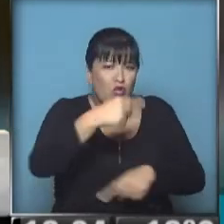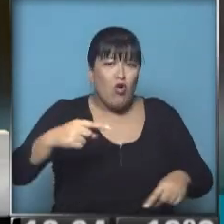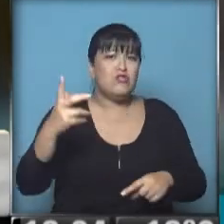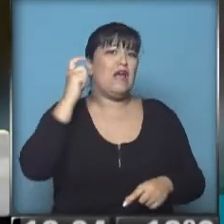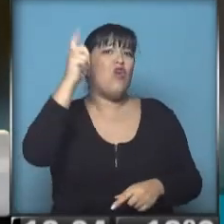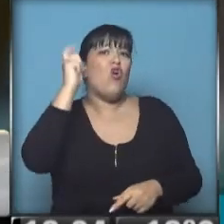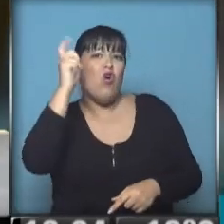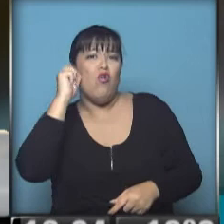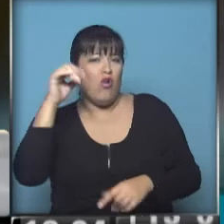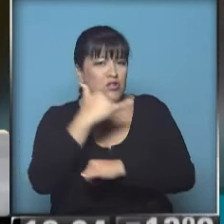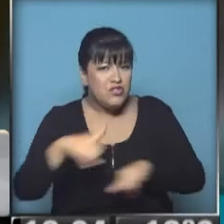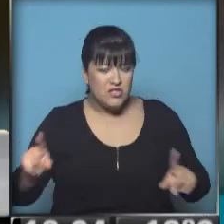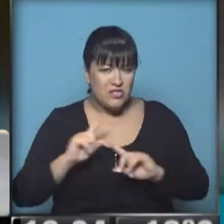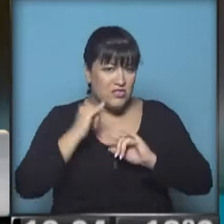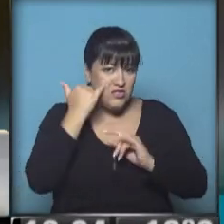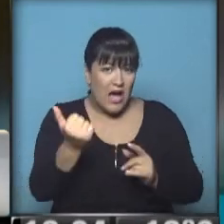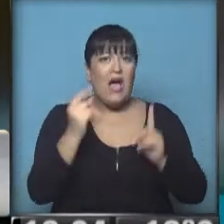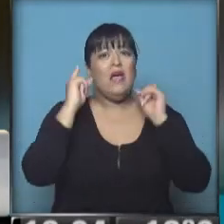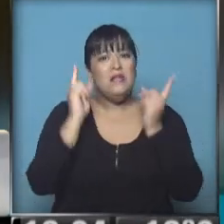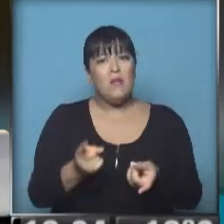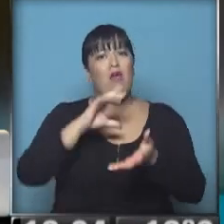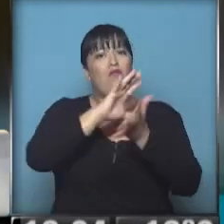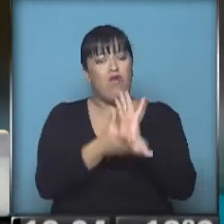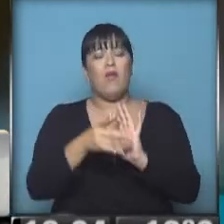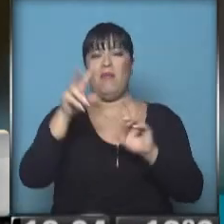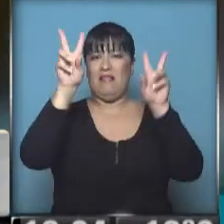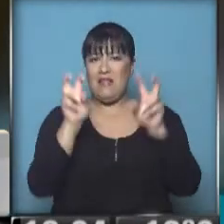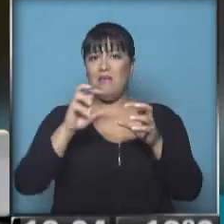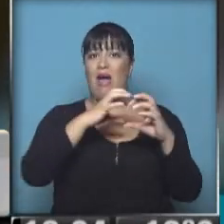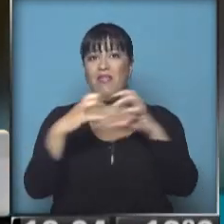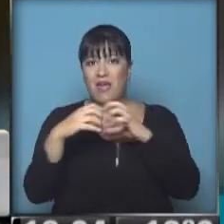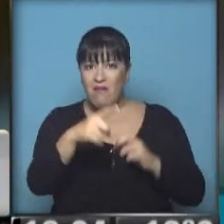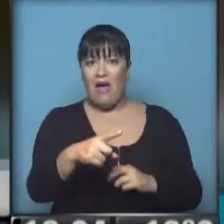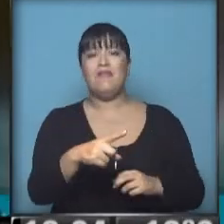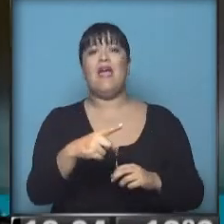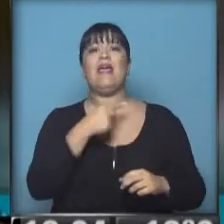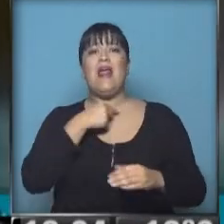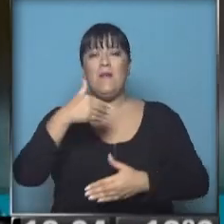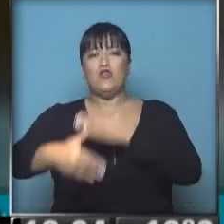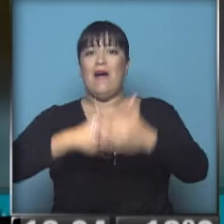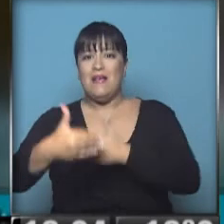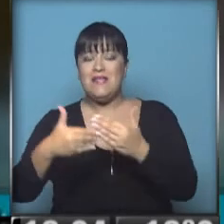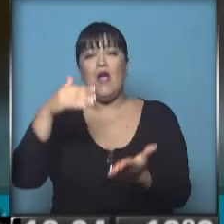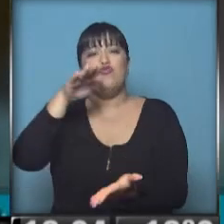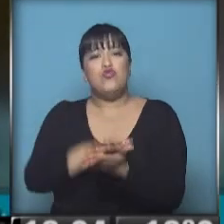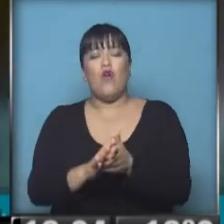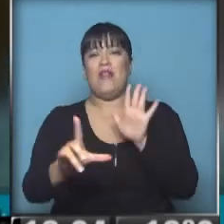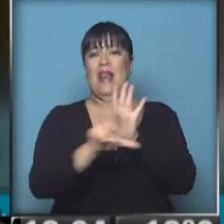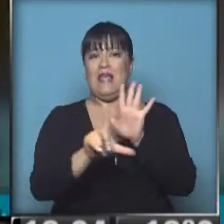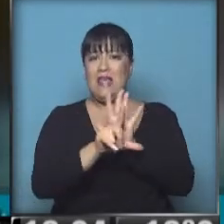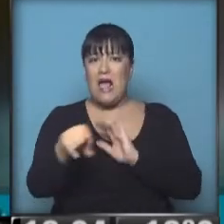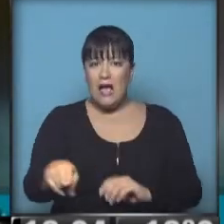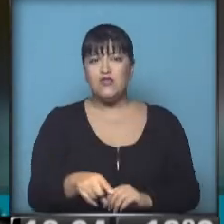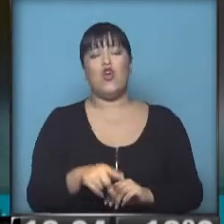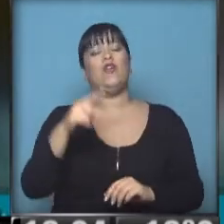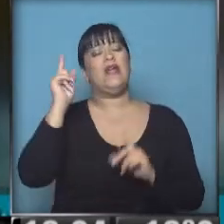el bloqueo de temas en debate en los que queremos avanzar desde el punto de vista de la legislación y de las